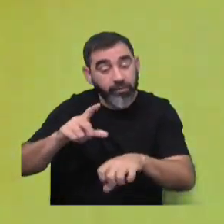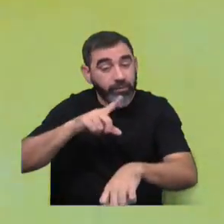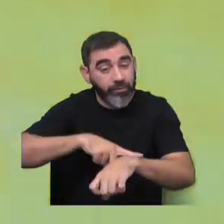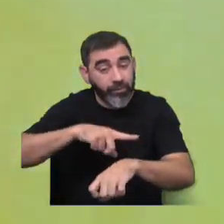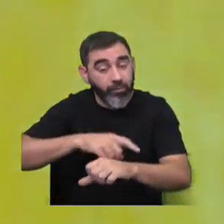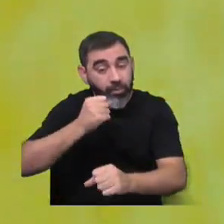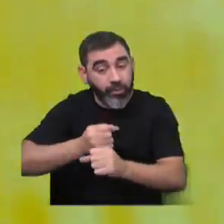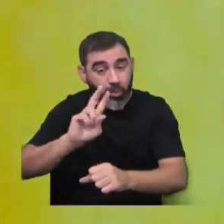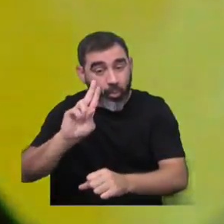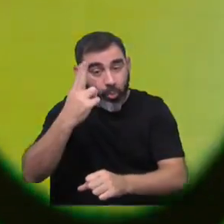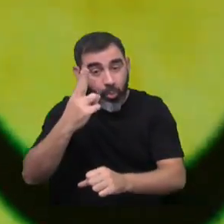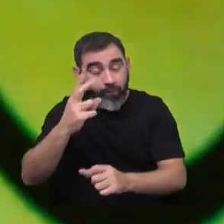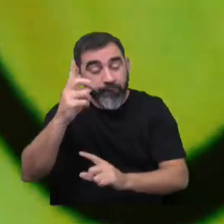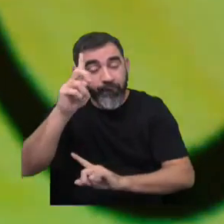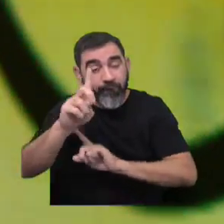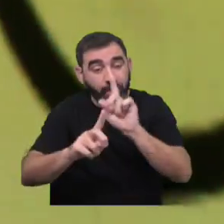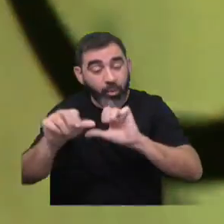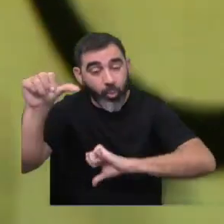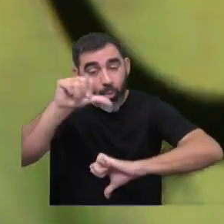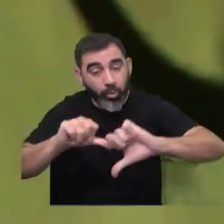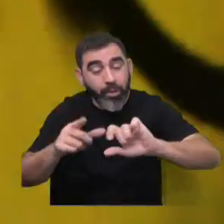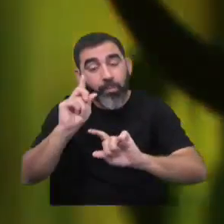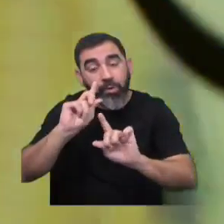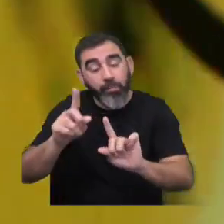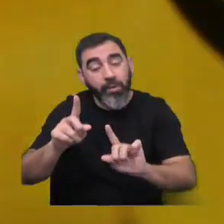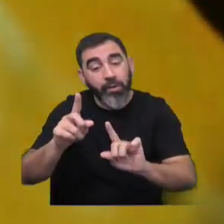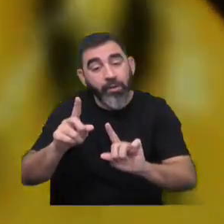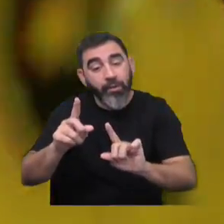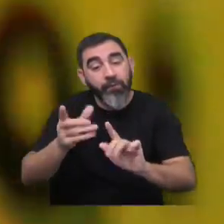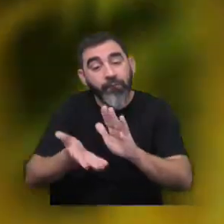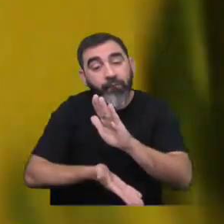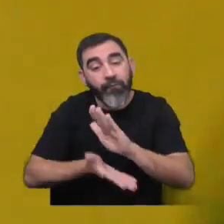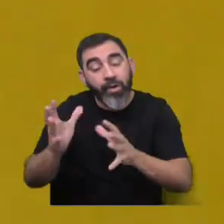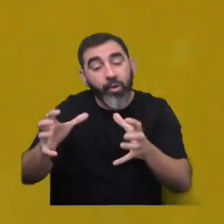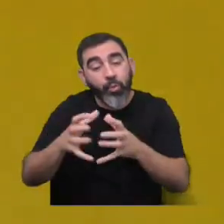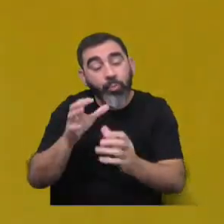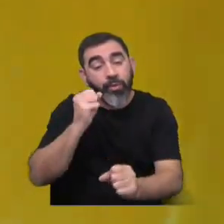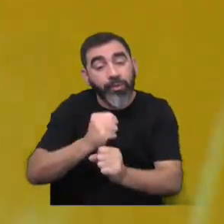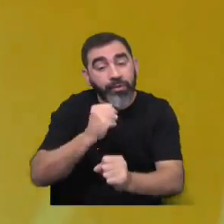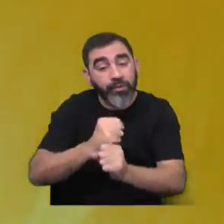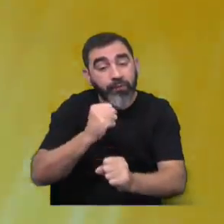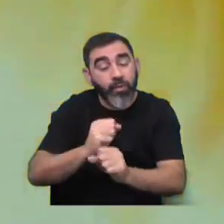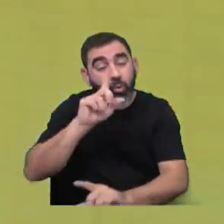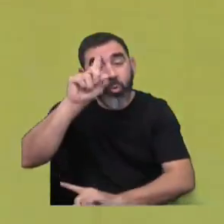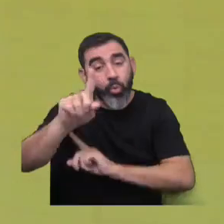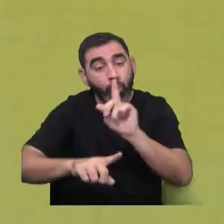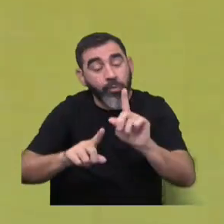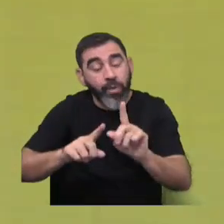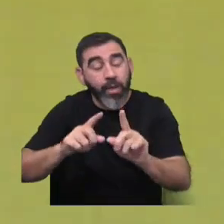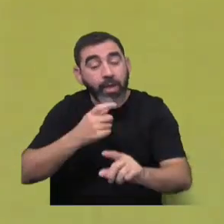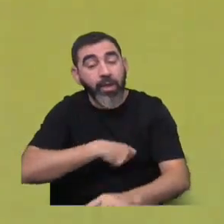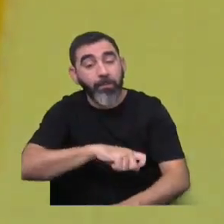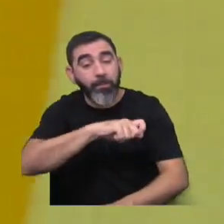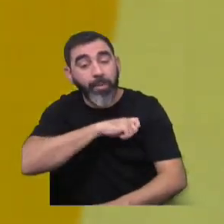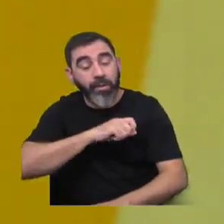trabajando en Uruguay, en el ámbito de la Facultad de Química, pero otra parte de su tiempo está integrado también a grupos de trabajo de la Universidad de Valencia, del